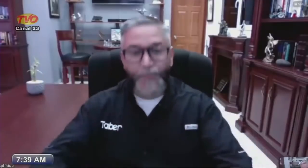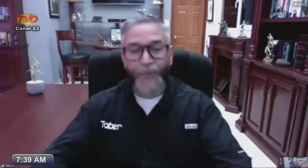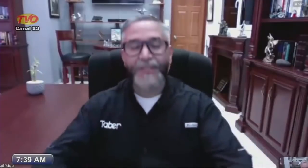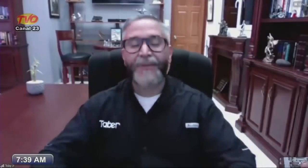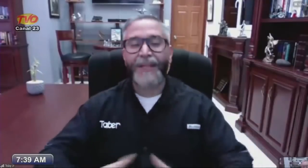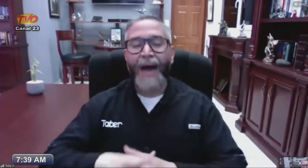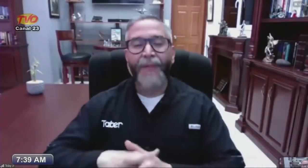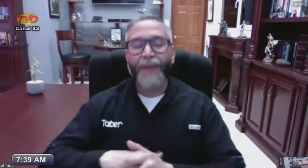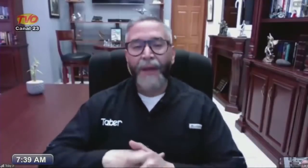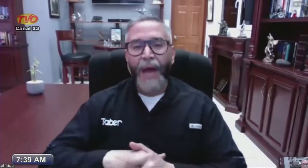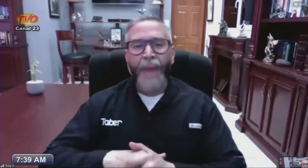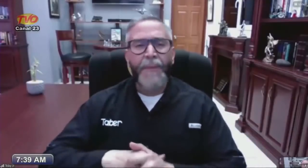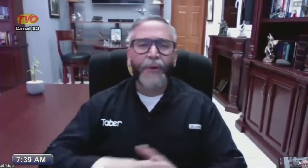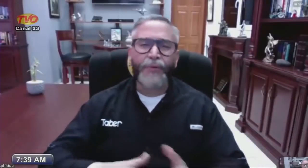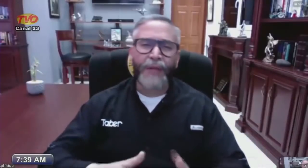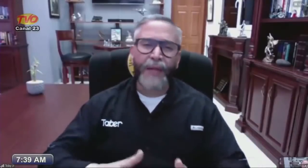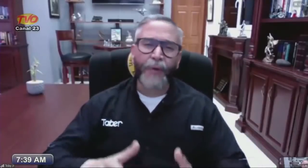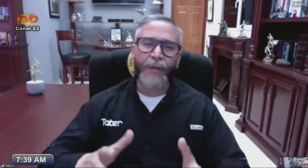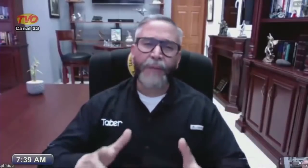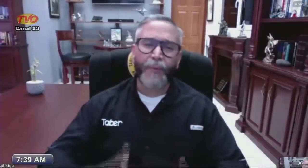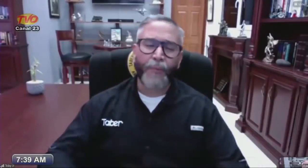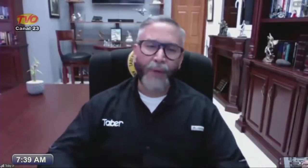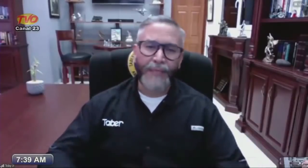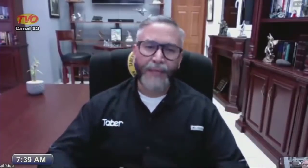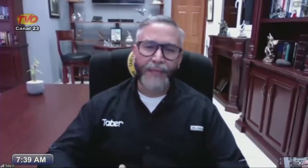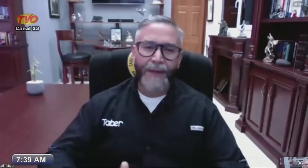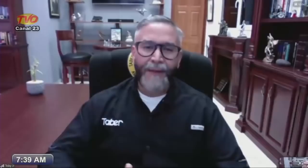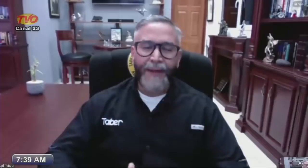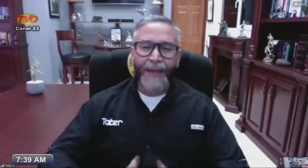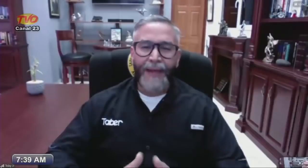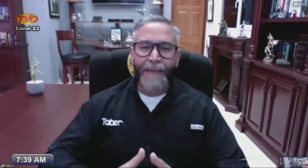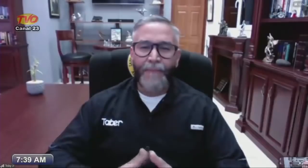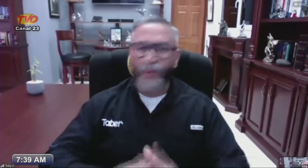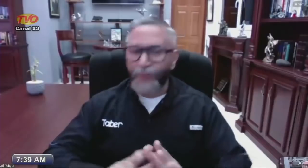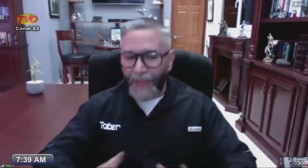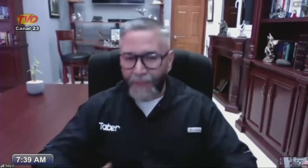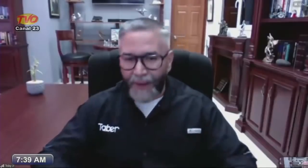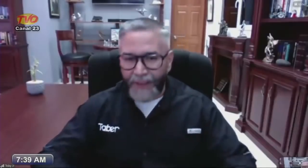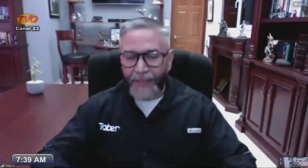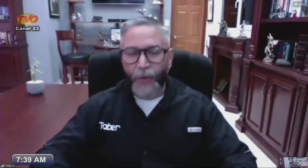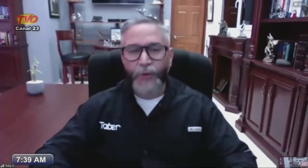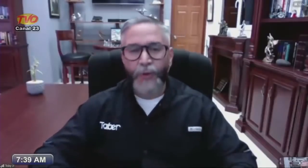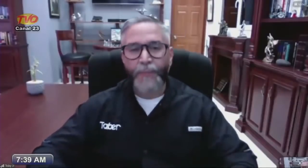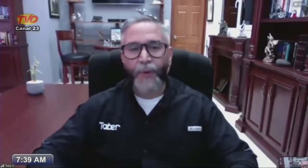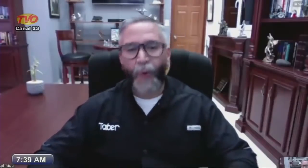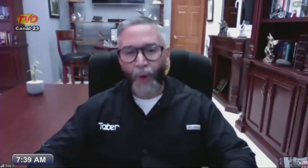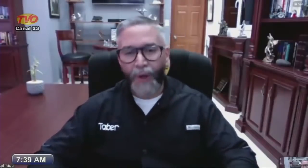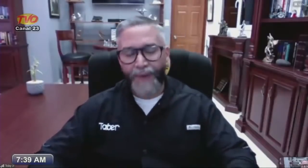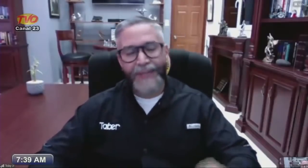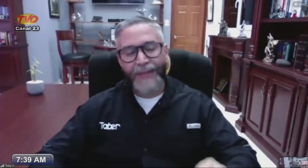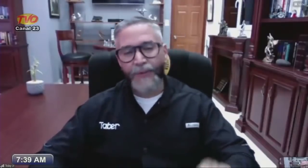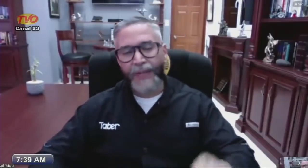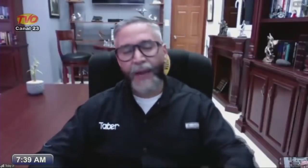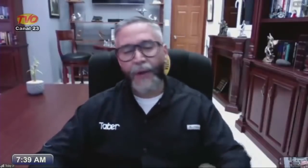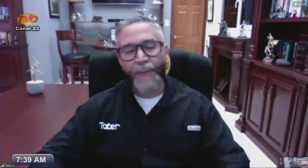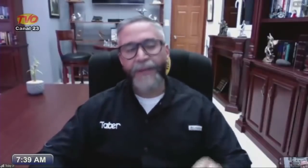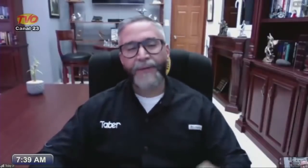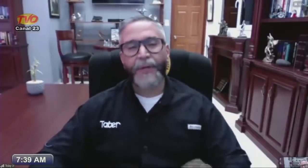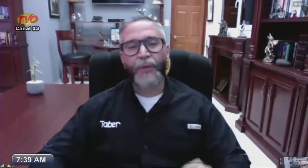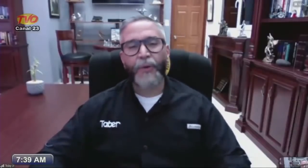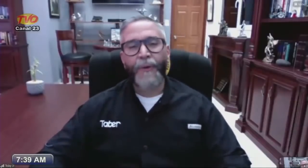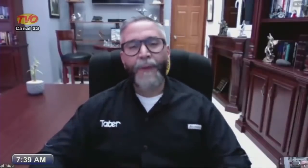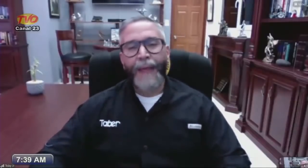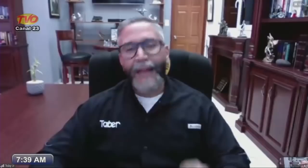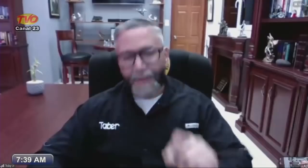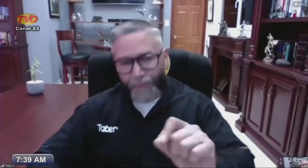responsabilidad a mí me gustaría escuchar propuestas no soy quién para decirlo solo pero hoy fecha 2 de enero en